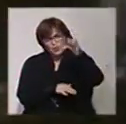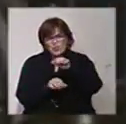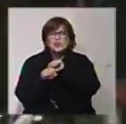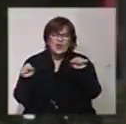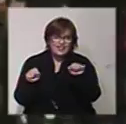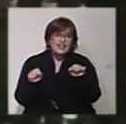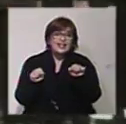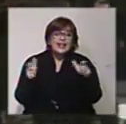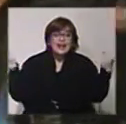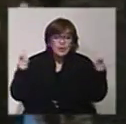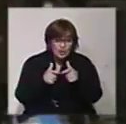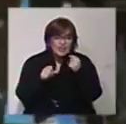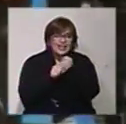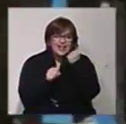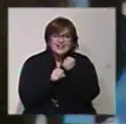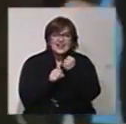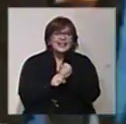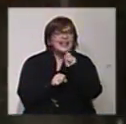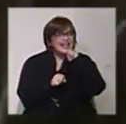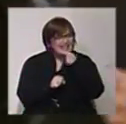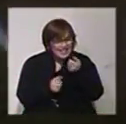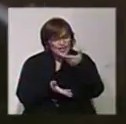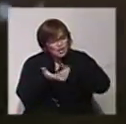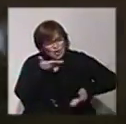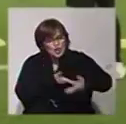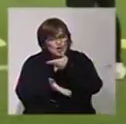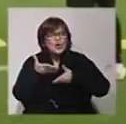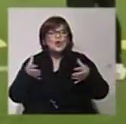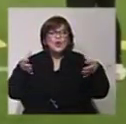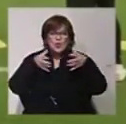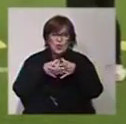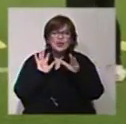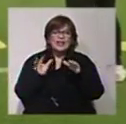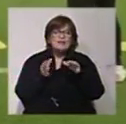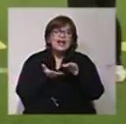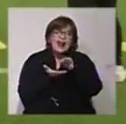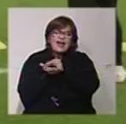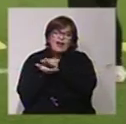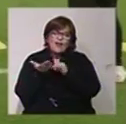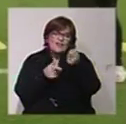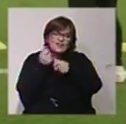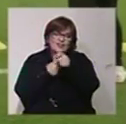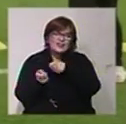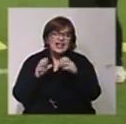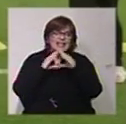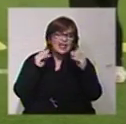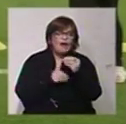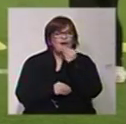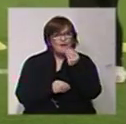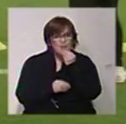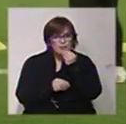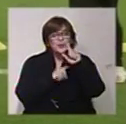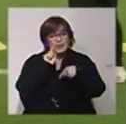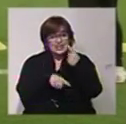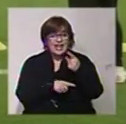Armar esas reuniones del trabajo que también le hacen a los grupos de trabajo. Y a las confiterías. Con la tele, claro, con unos sanguchitos, con algo. Mañana